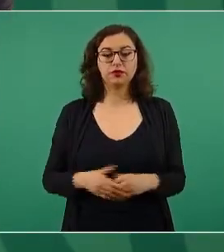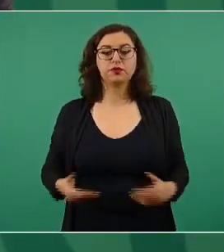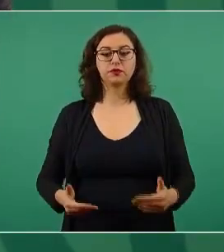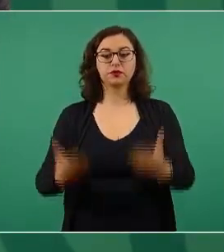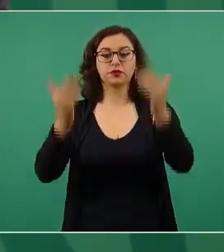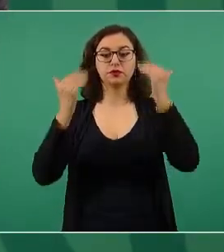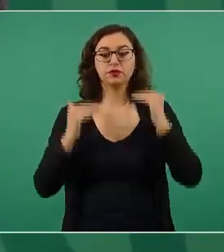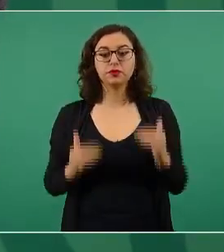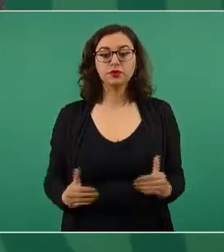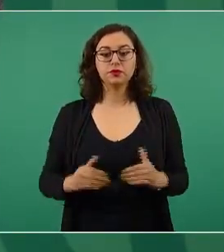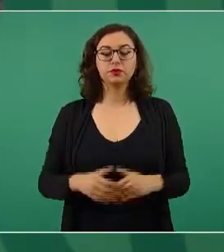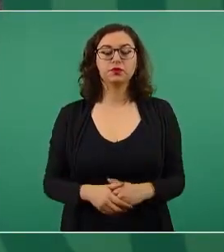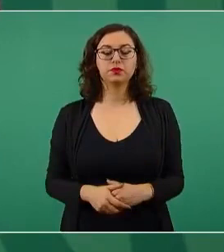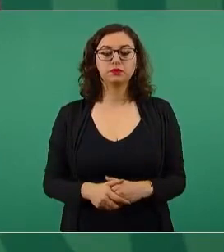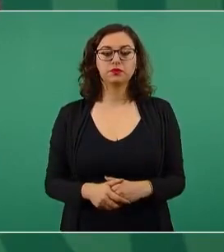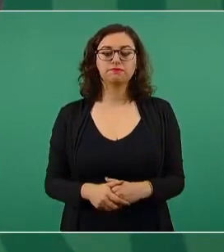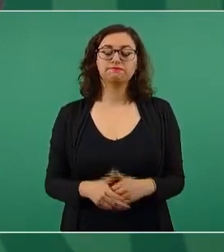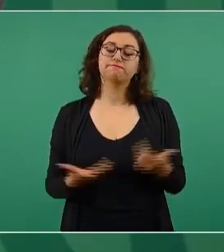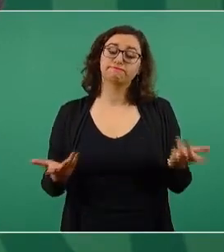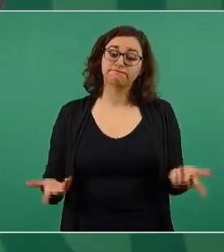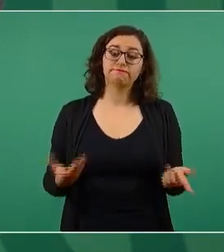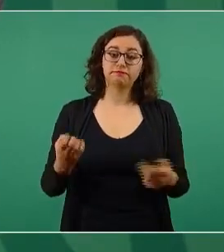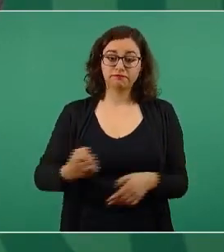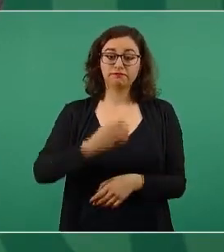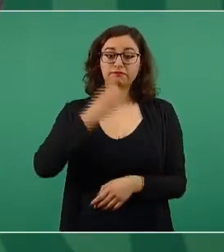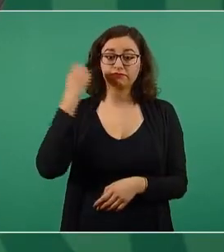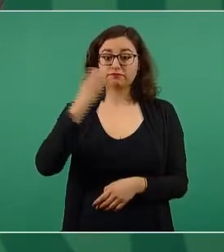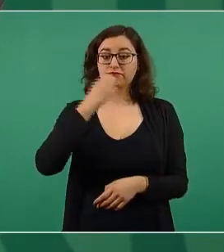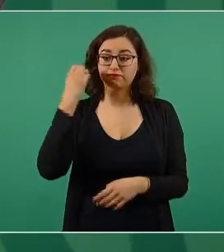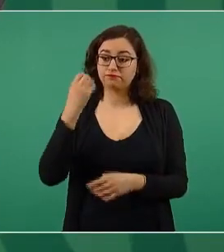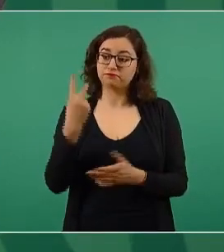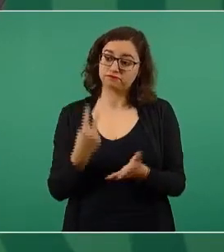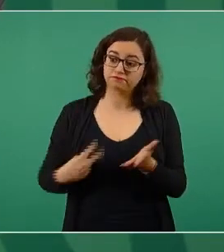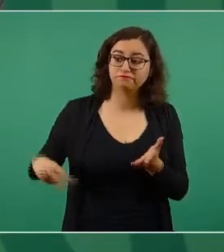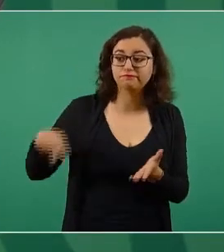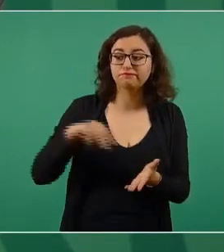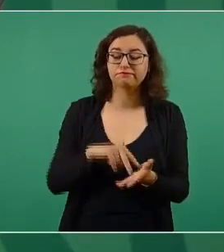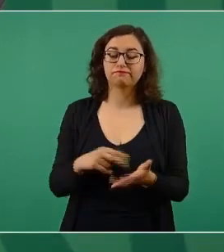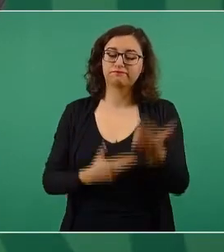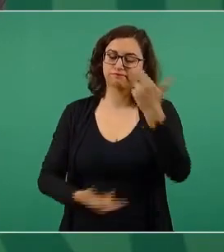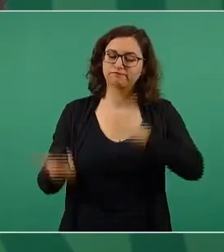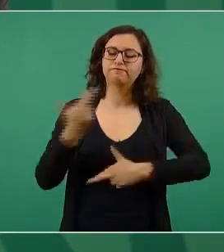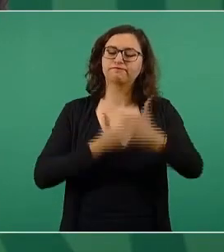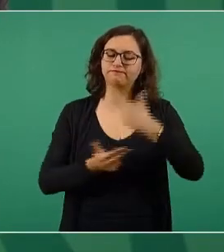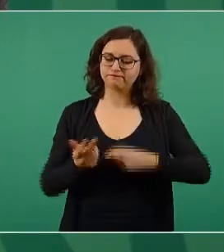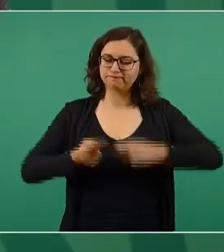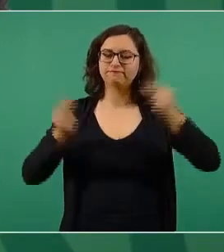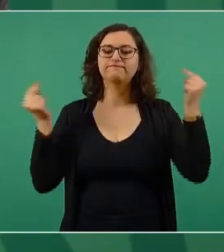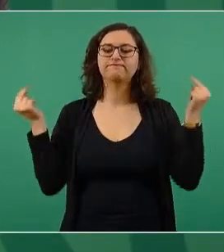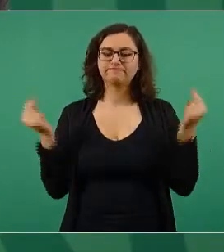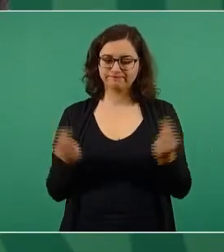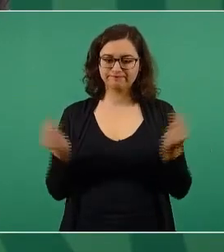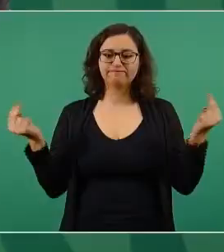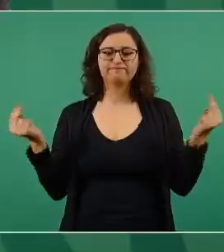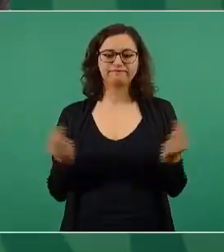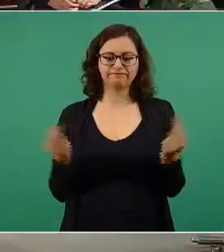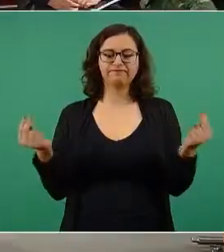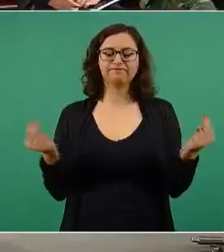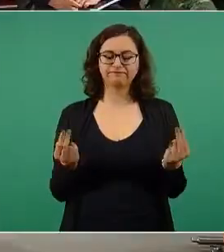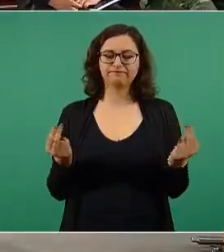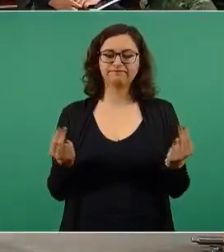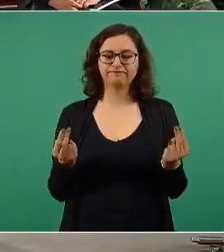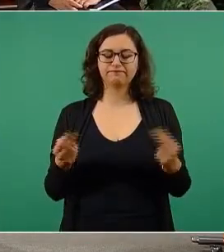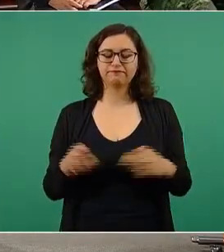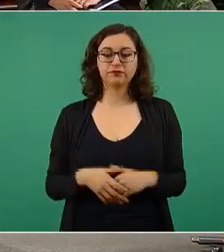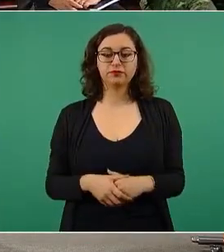Necesitamos regresar a clases presenciales.